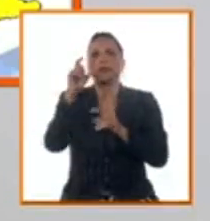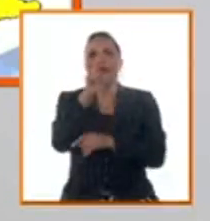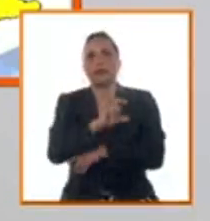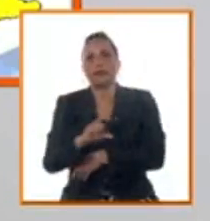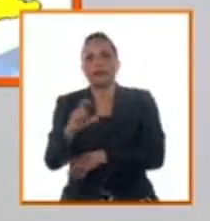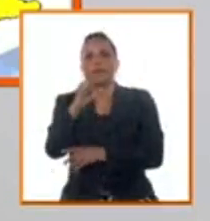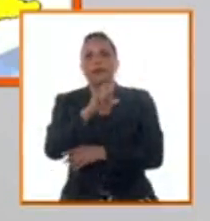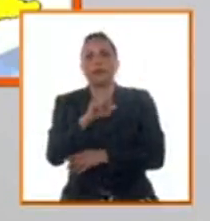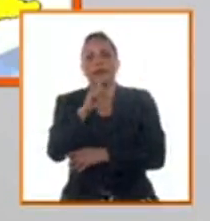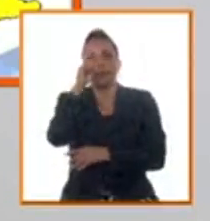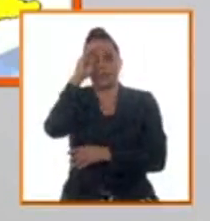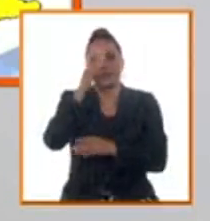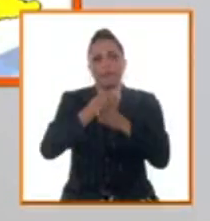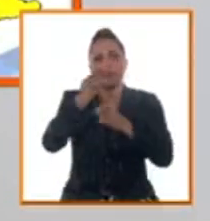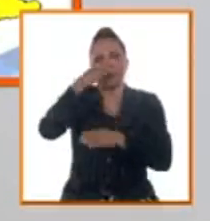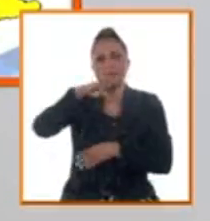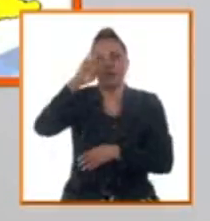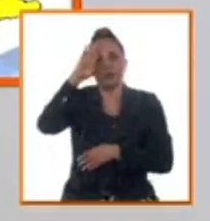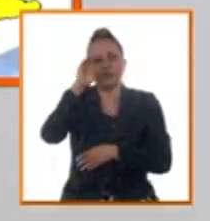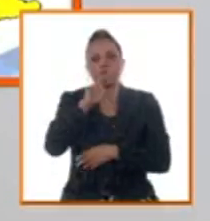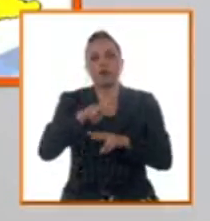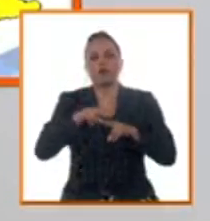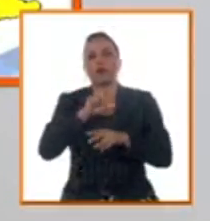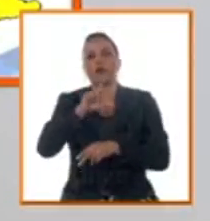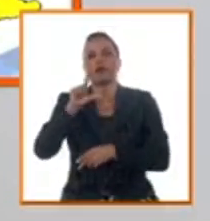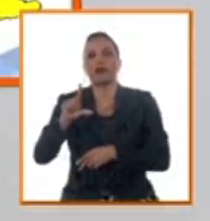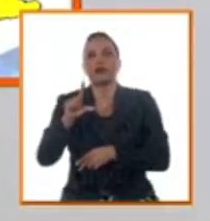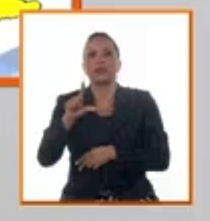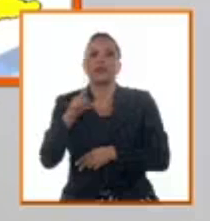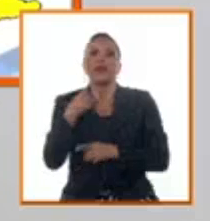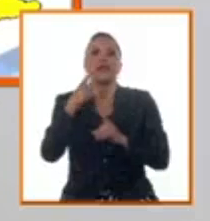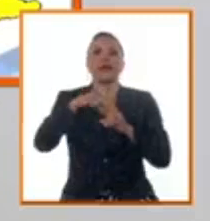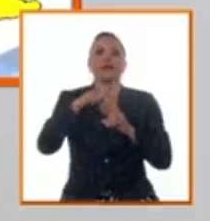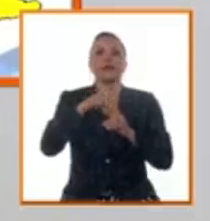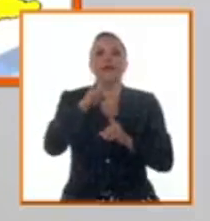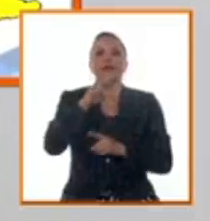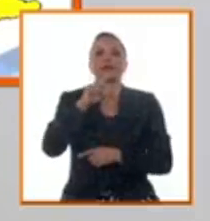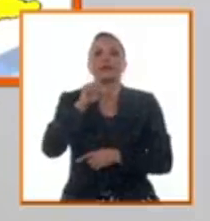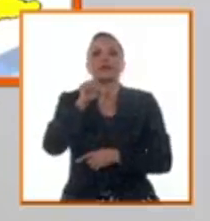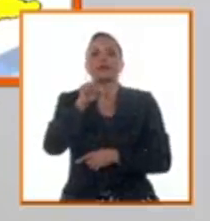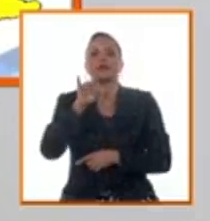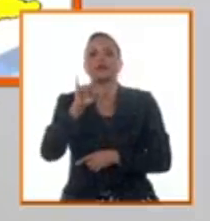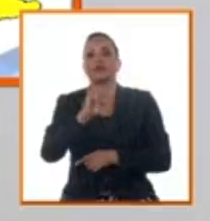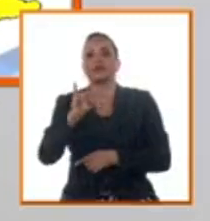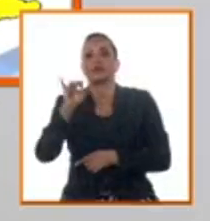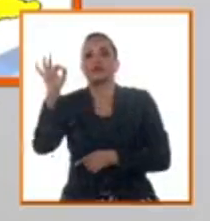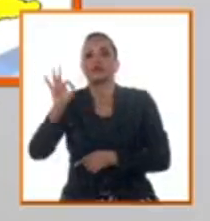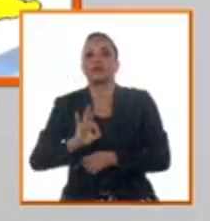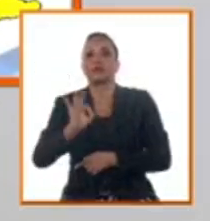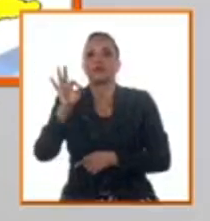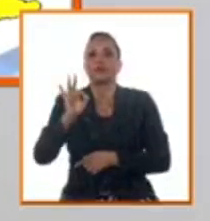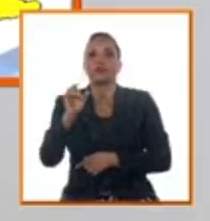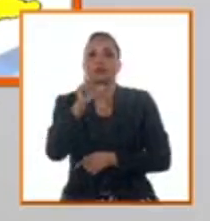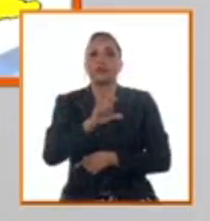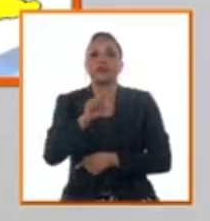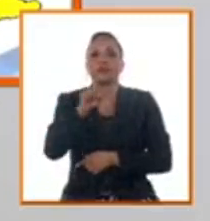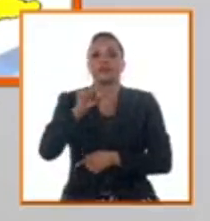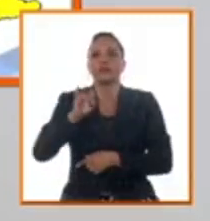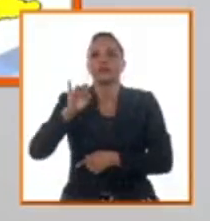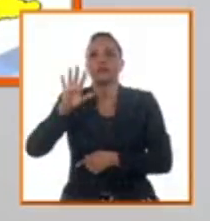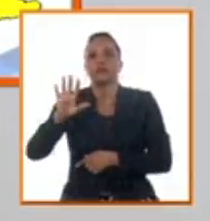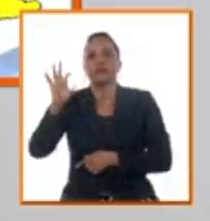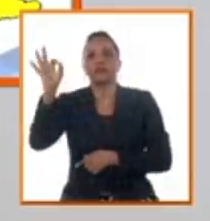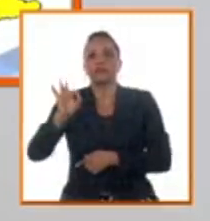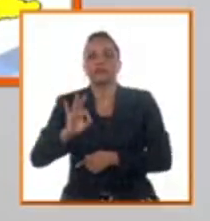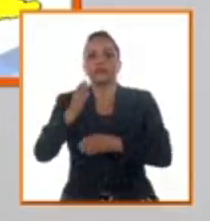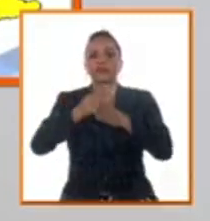que ya acumula un 166%, Camagüey un 165%, Santiago Cuba un 146% y Holguín un 128%.